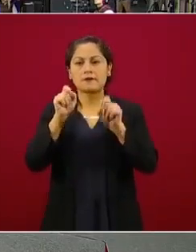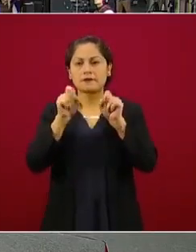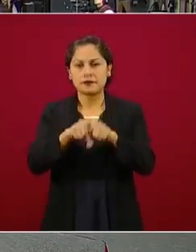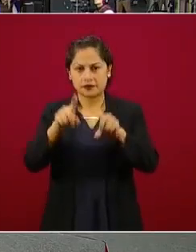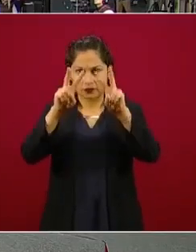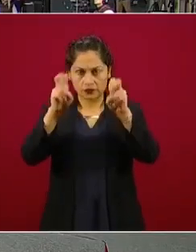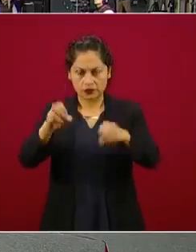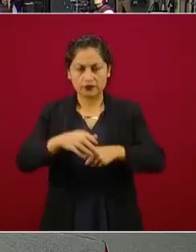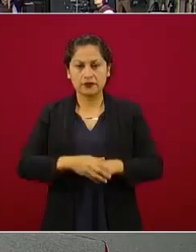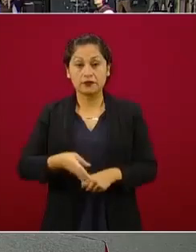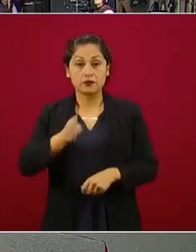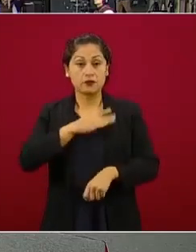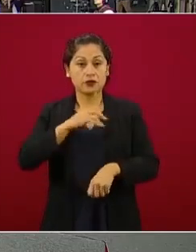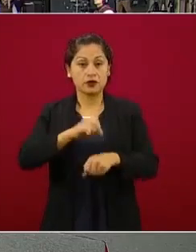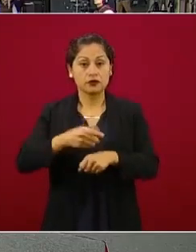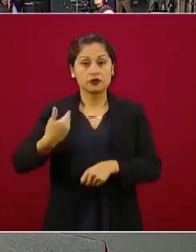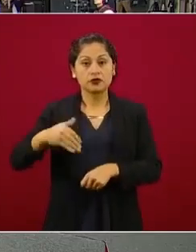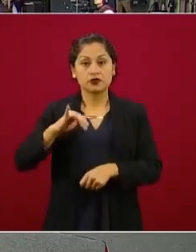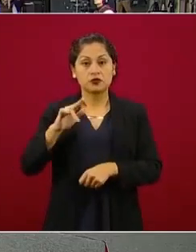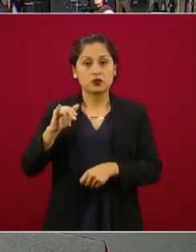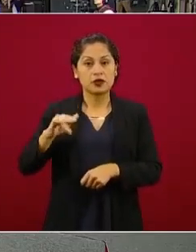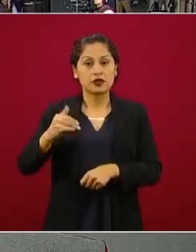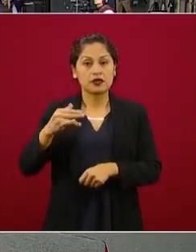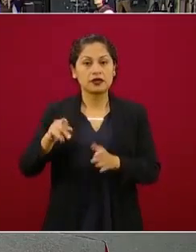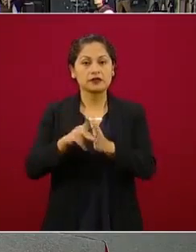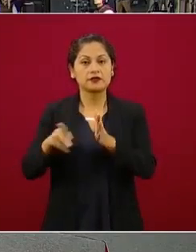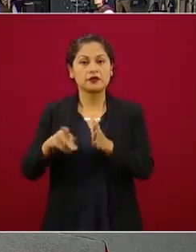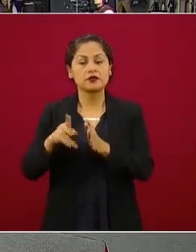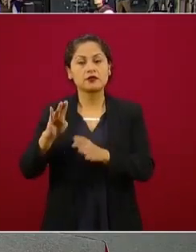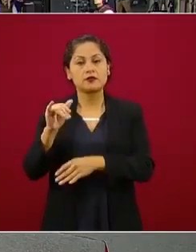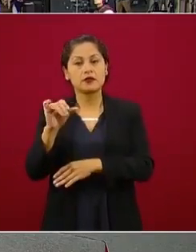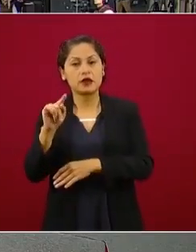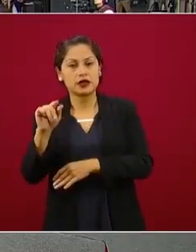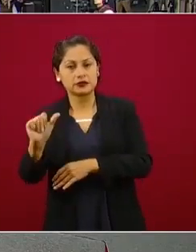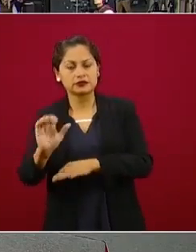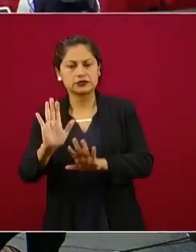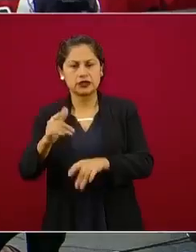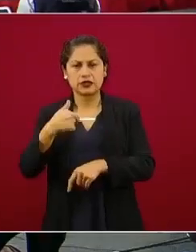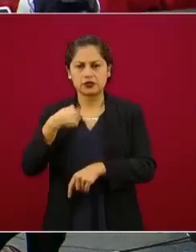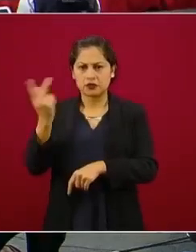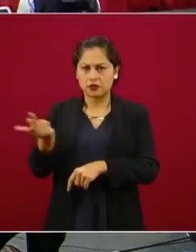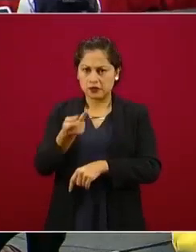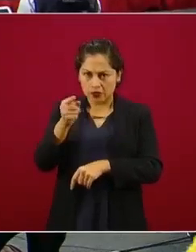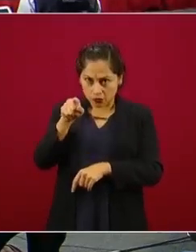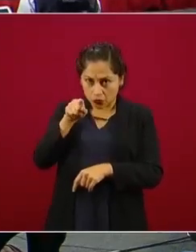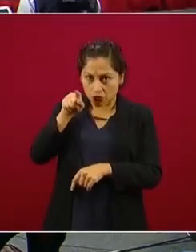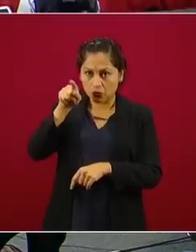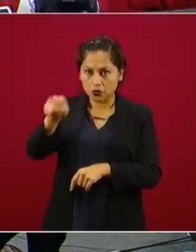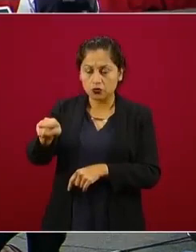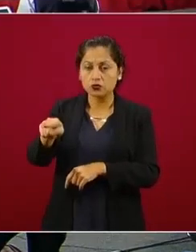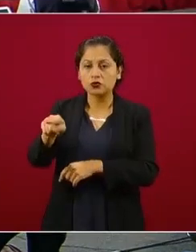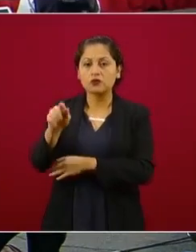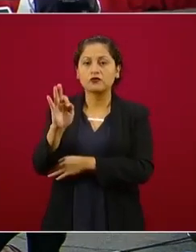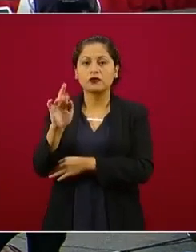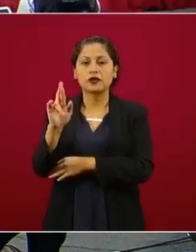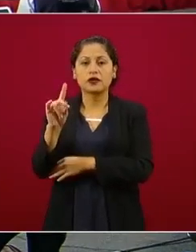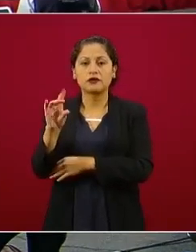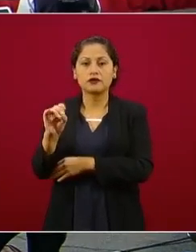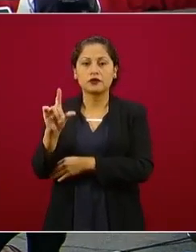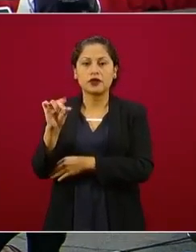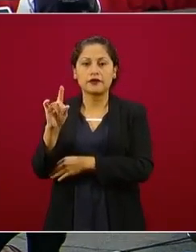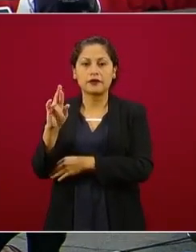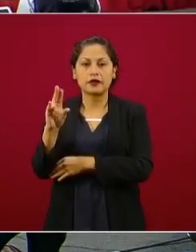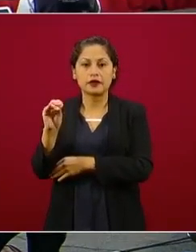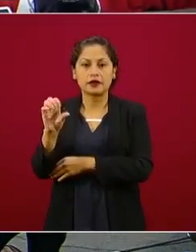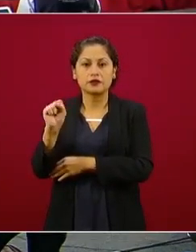Muy buenos días. Juan Hernández del periódico Baste del Grupo Cantón. Esta es una pregunta dirigida a Fernando Landeros, o como se le conoce ahí